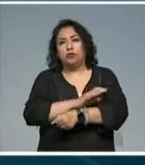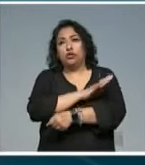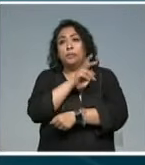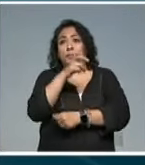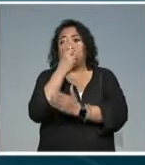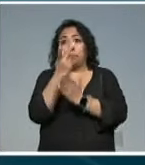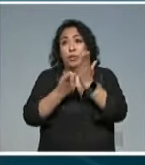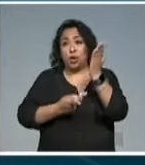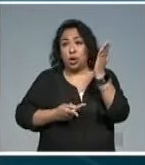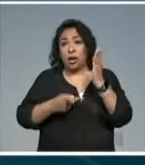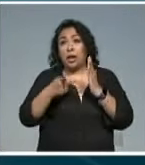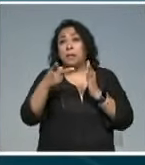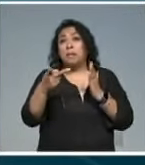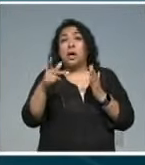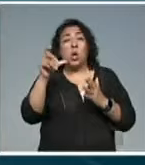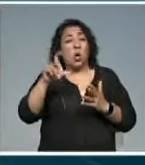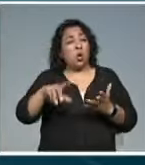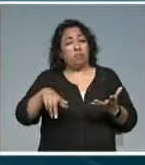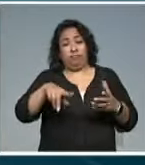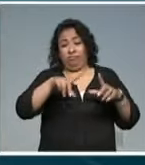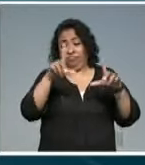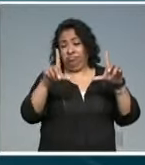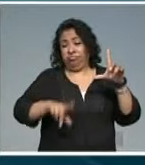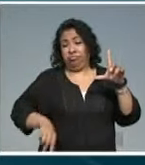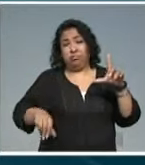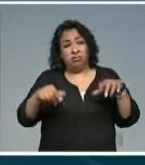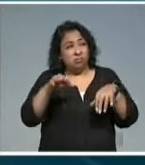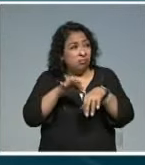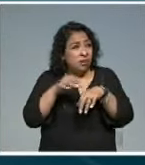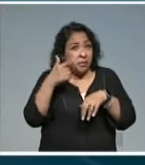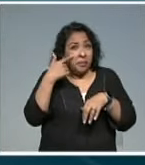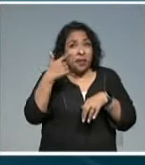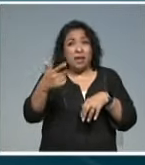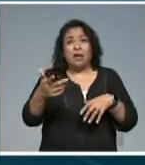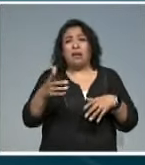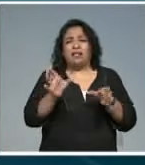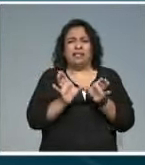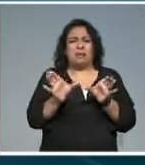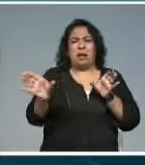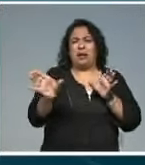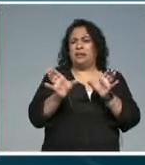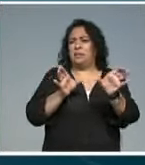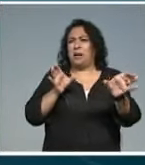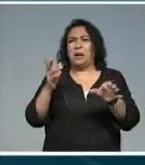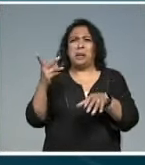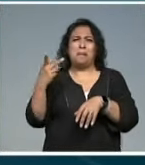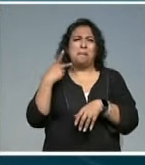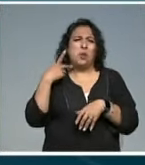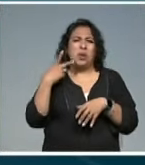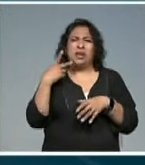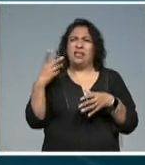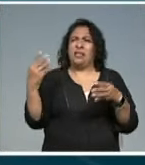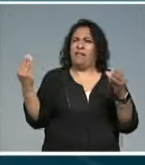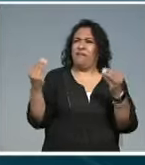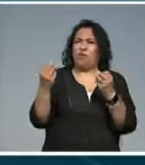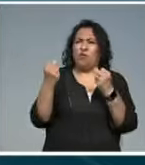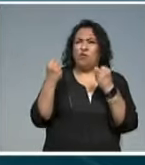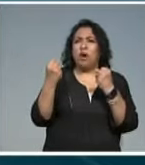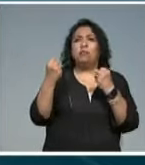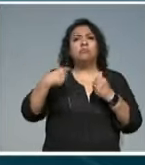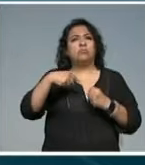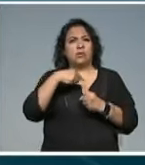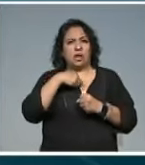es un programa en medio de este país en el que estamos viviendo en una polarización política y un debate muy intenso.